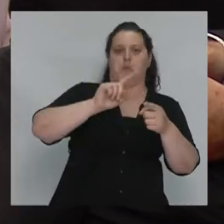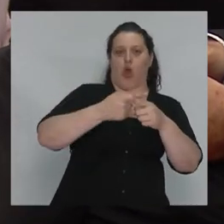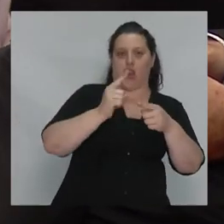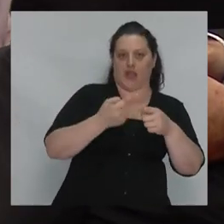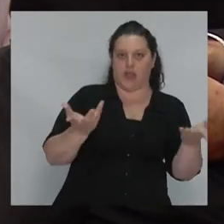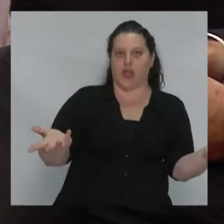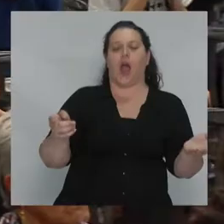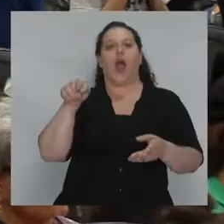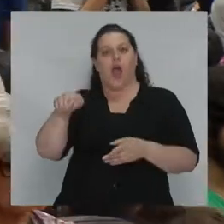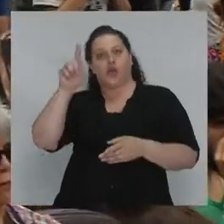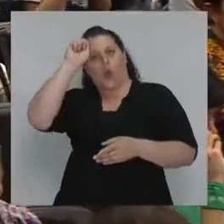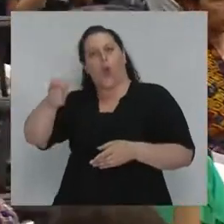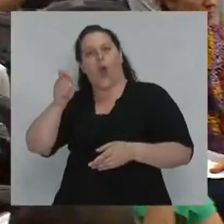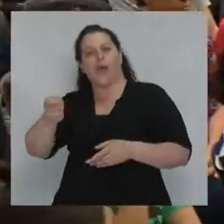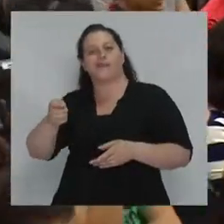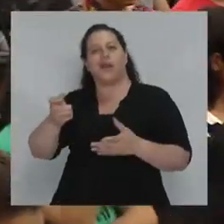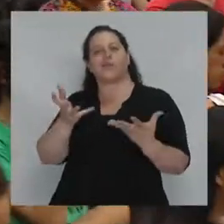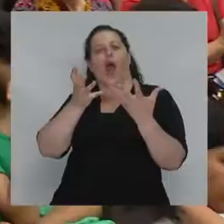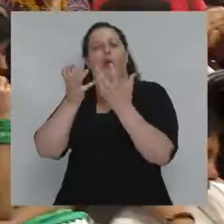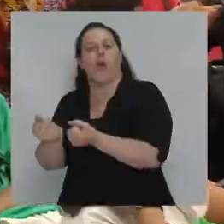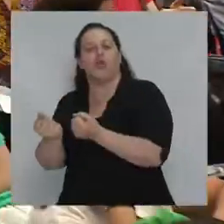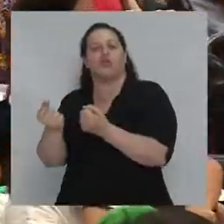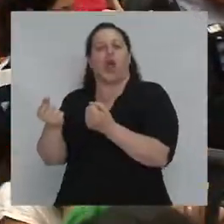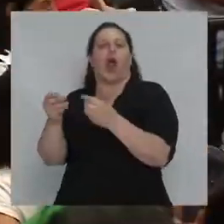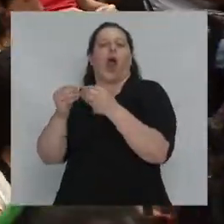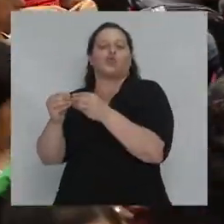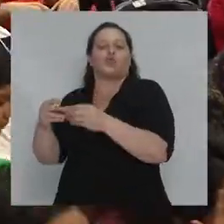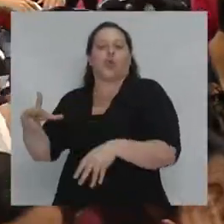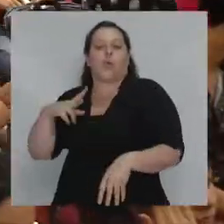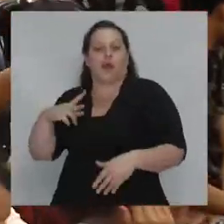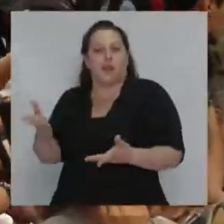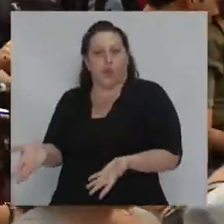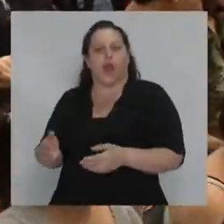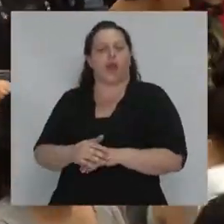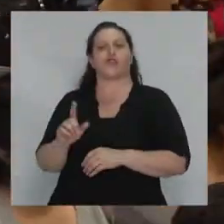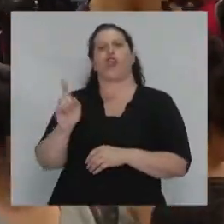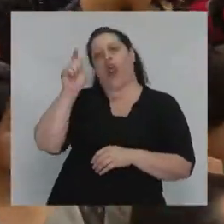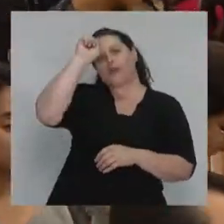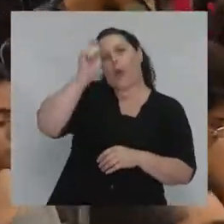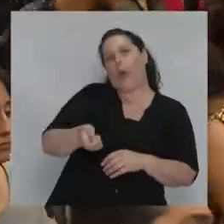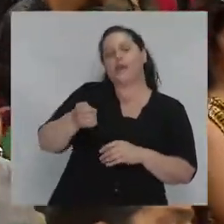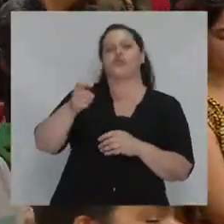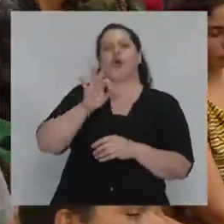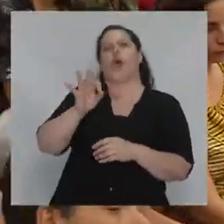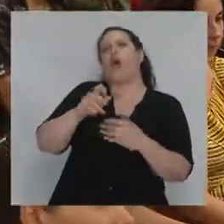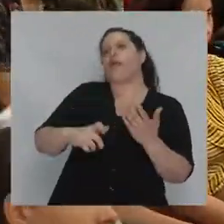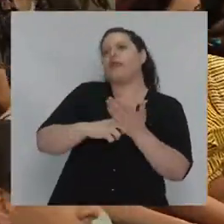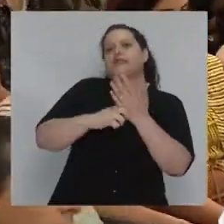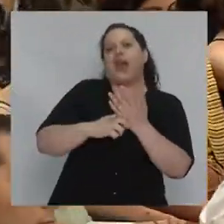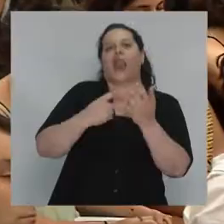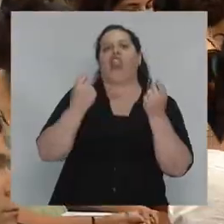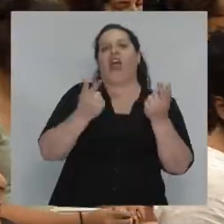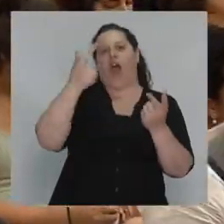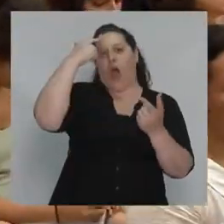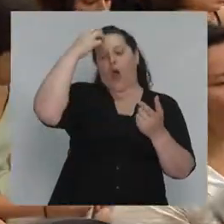Son jueces al servicio de causas particulares. No son jueces ni fiscales que administran